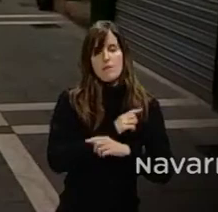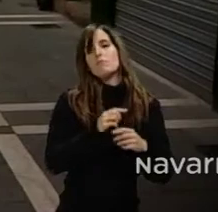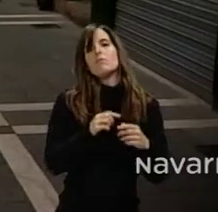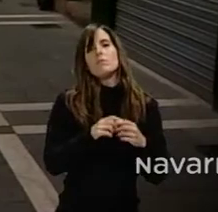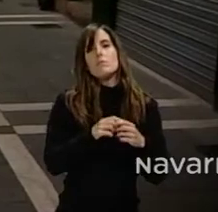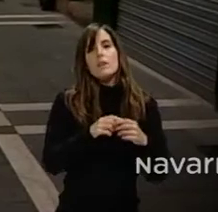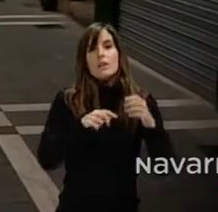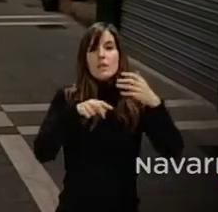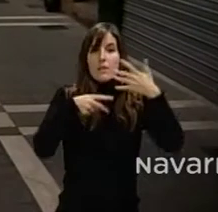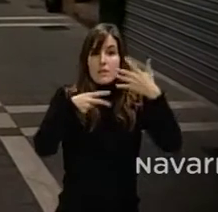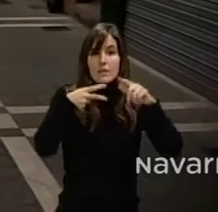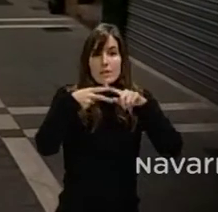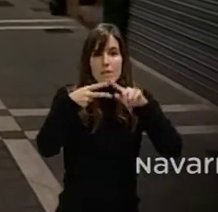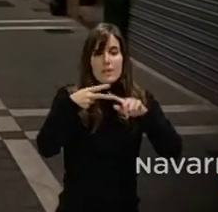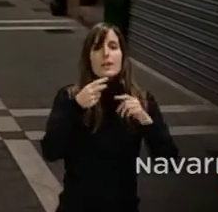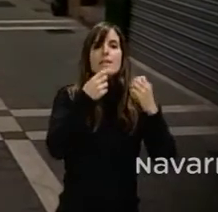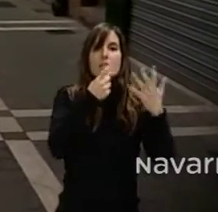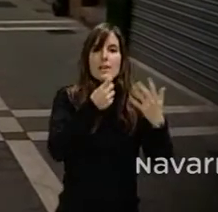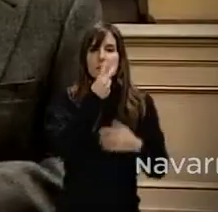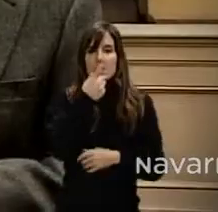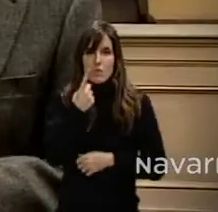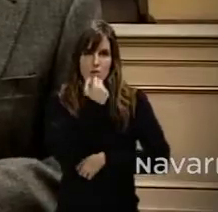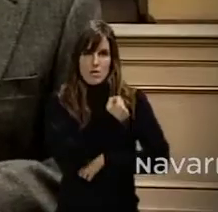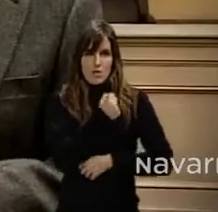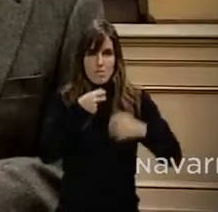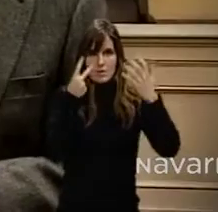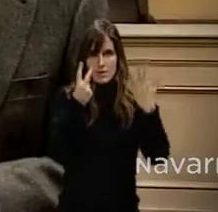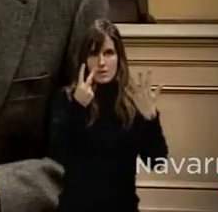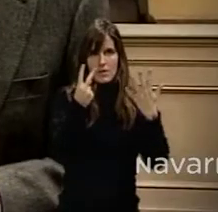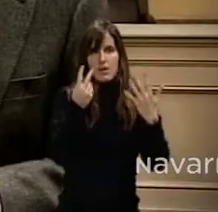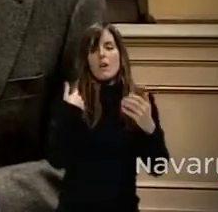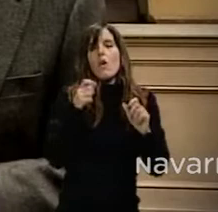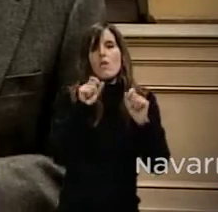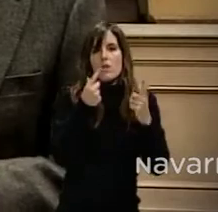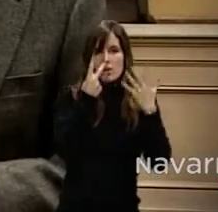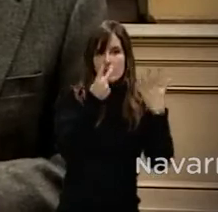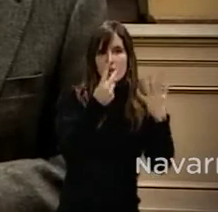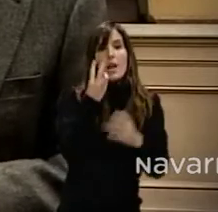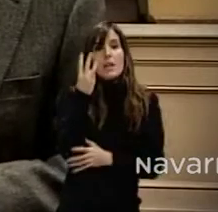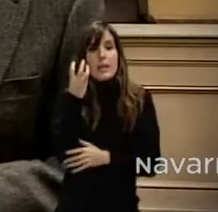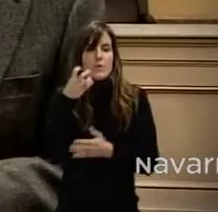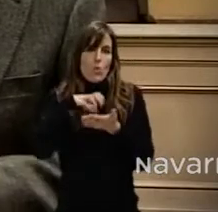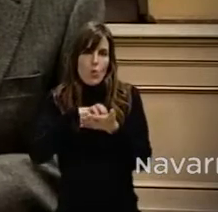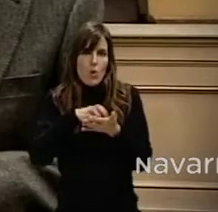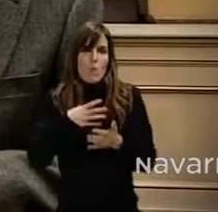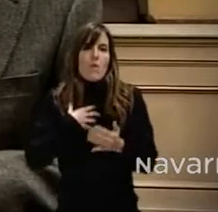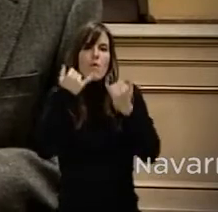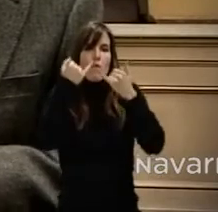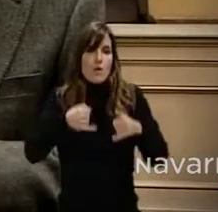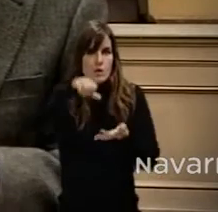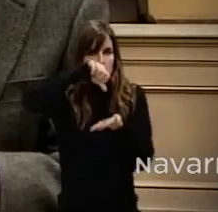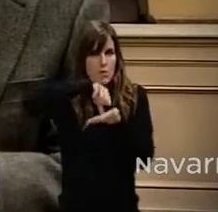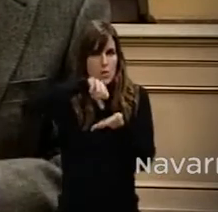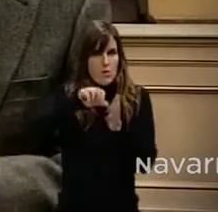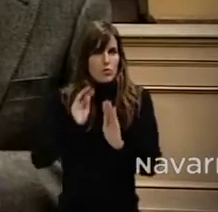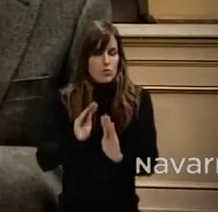y los días 6 y 21 de diciembre. A ellos se puede sumar la festividad local, siempre que sea